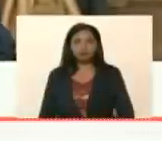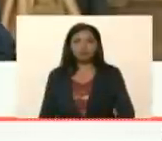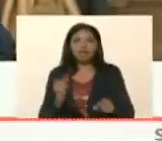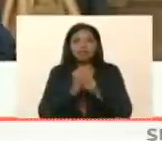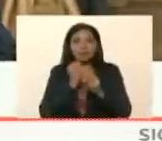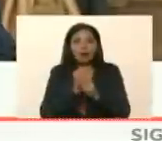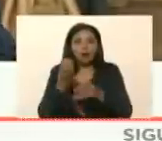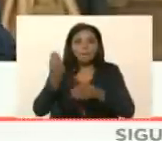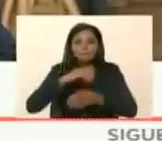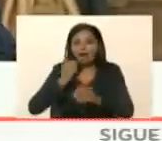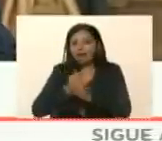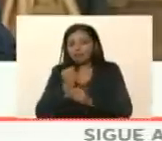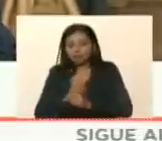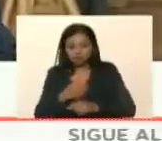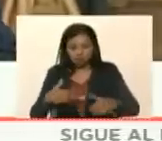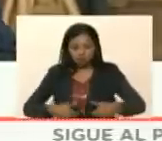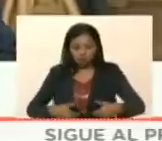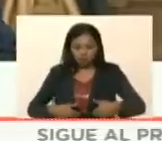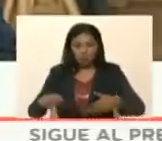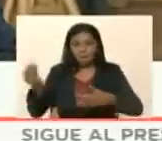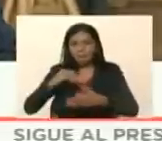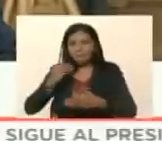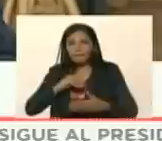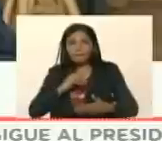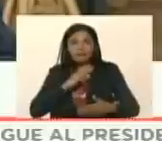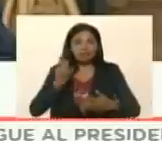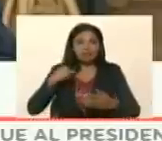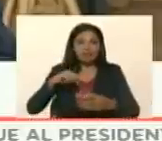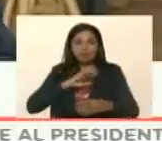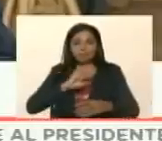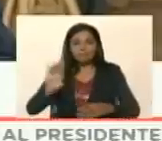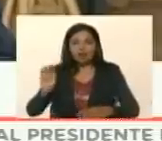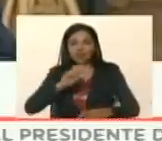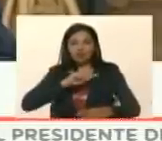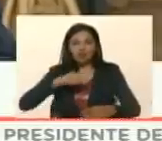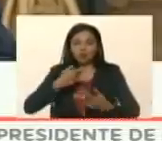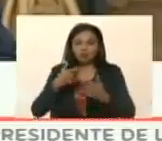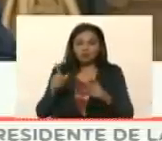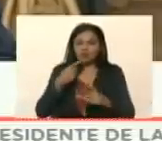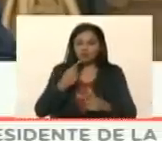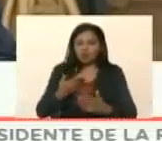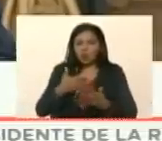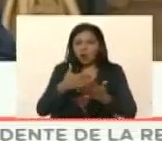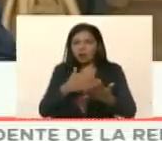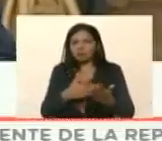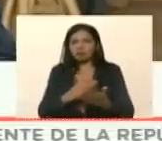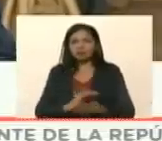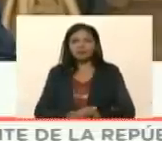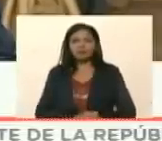constancia y más constancia para tener patria, dijo nuestro libertador Simón Bolívar.